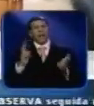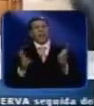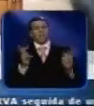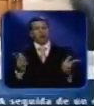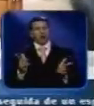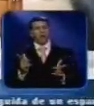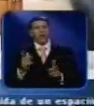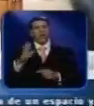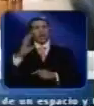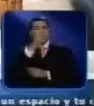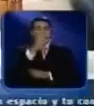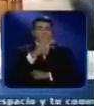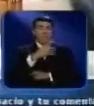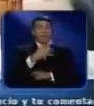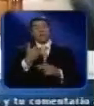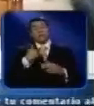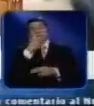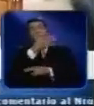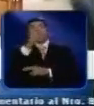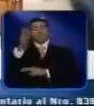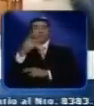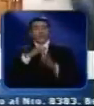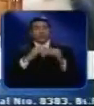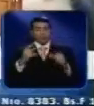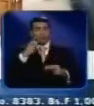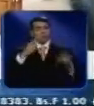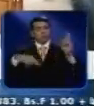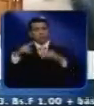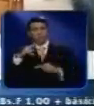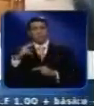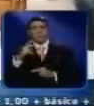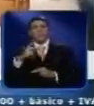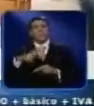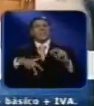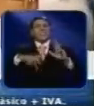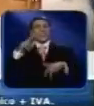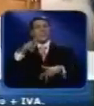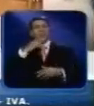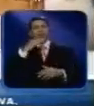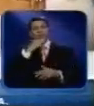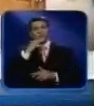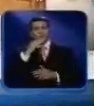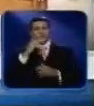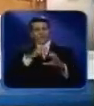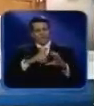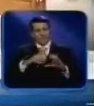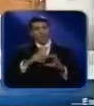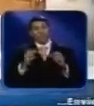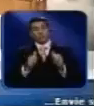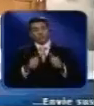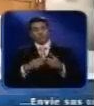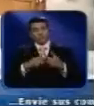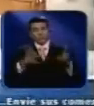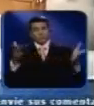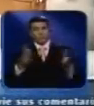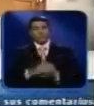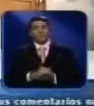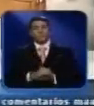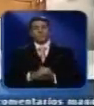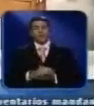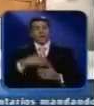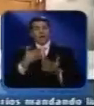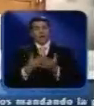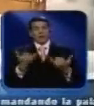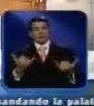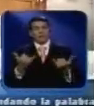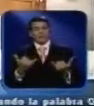a Colombia, así que en todas esas partes está saliendo el disco. El 13 de octubre sale el disco en Estados Unidos y Puerto Rico, y hasta ahora ha